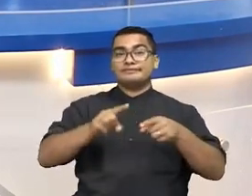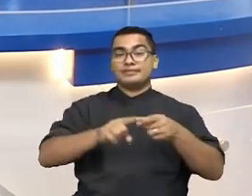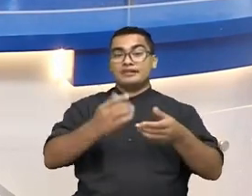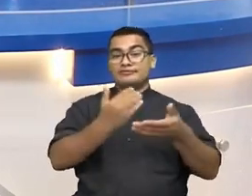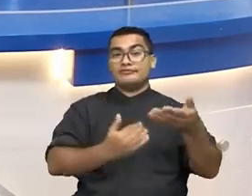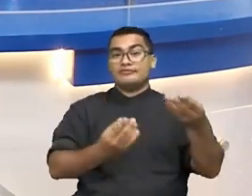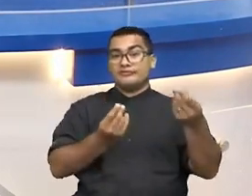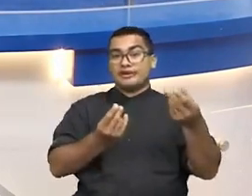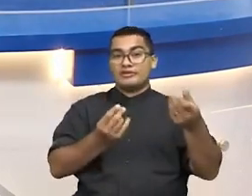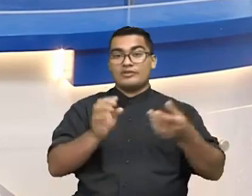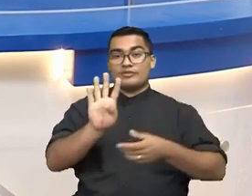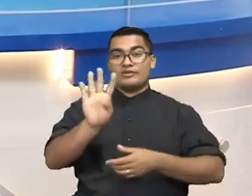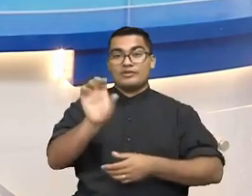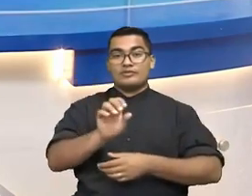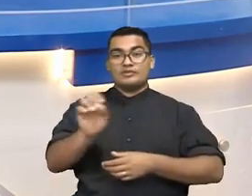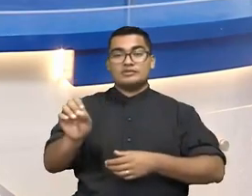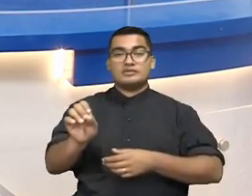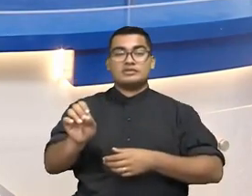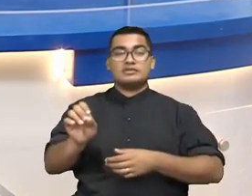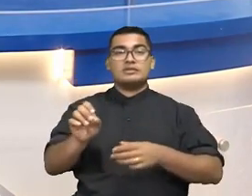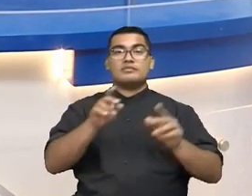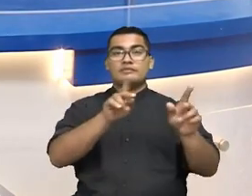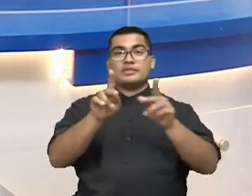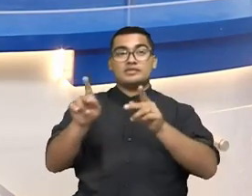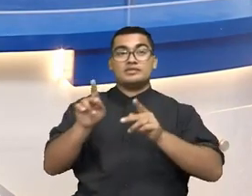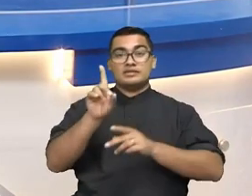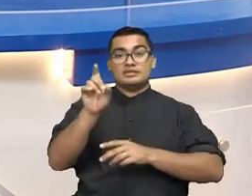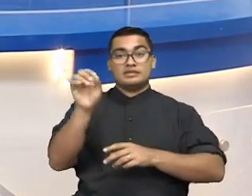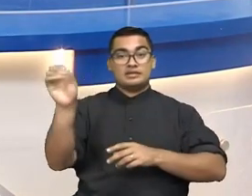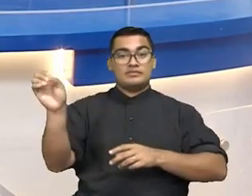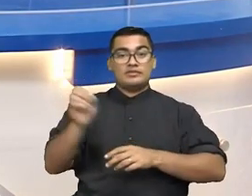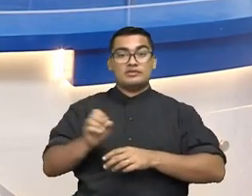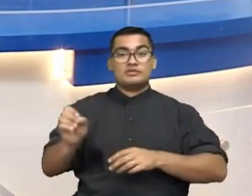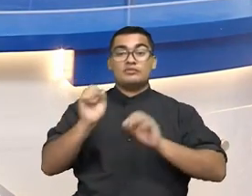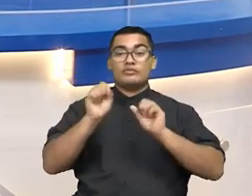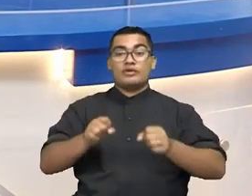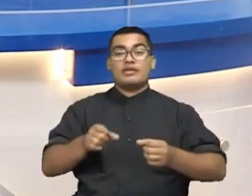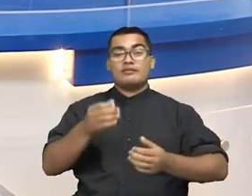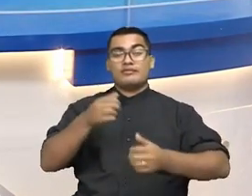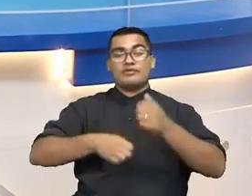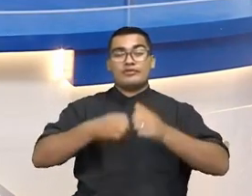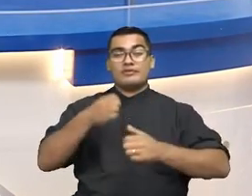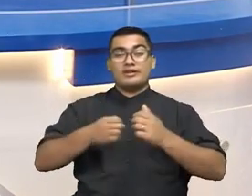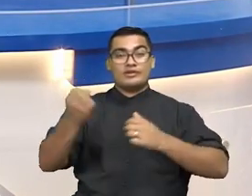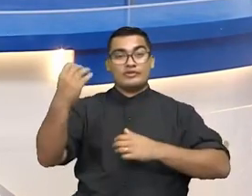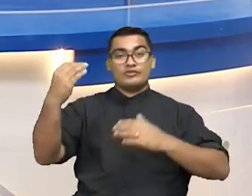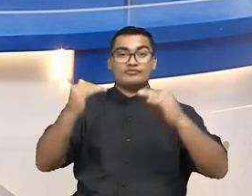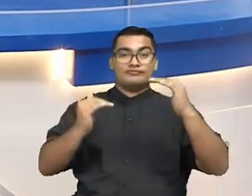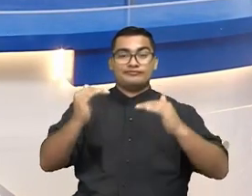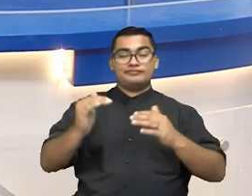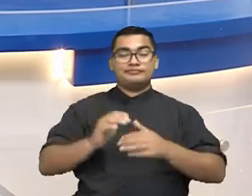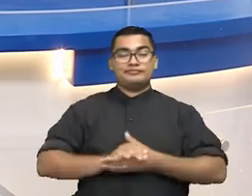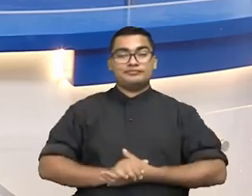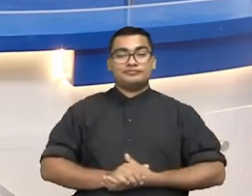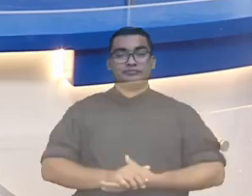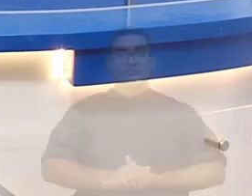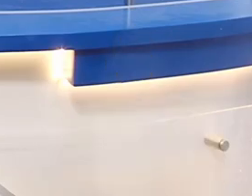en un 4% del 100% de los consumidores ponga en riesgo la estabilidad del sistema energético.